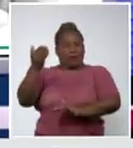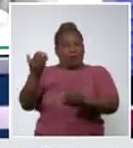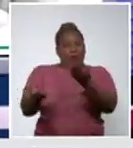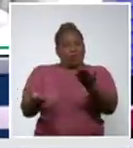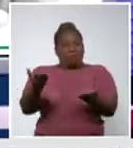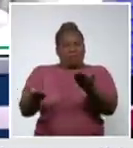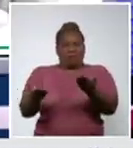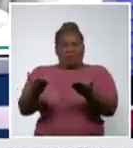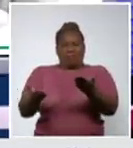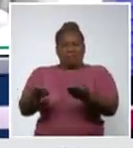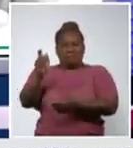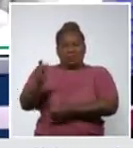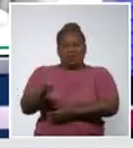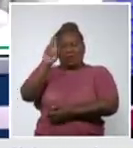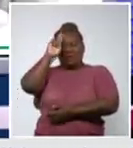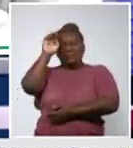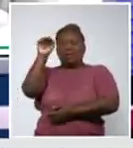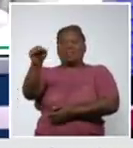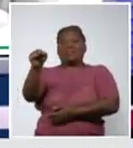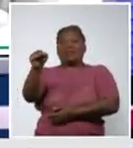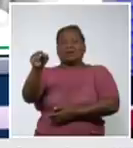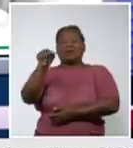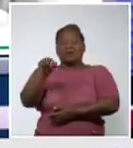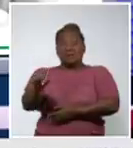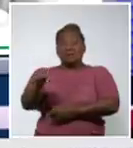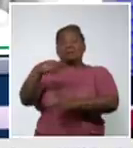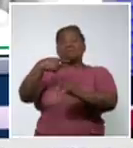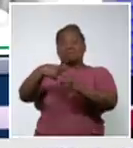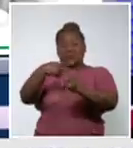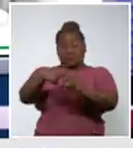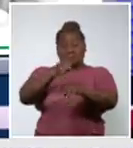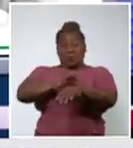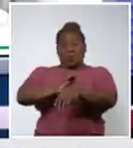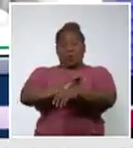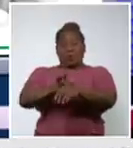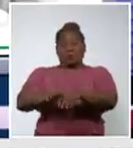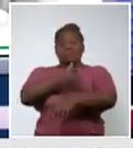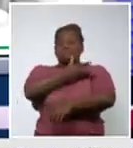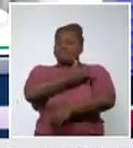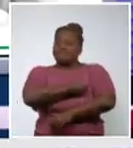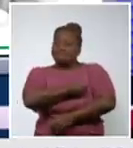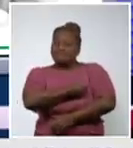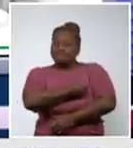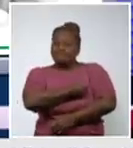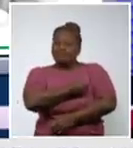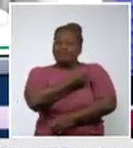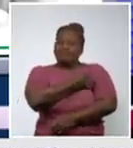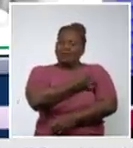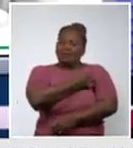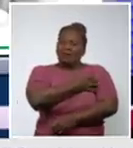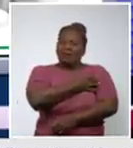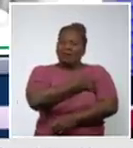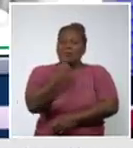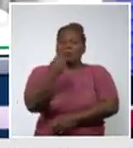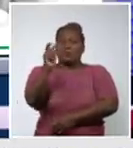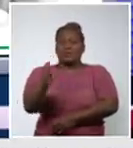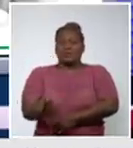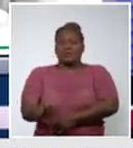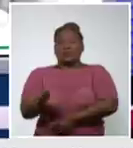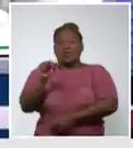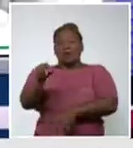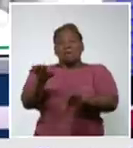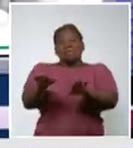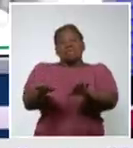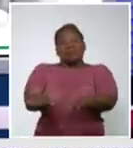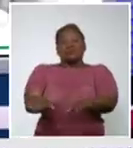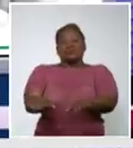personas que fueron infectadas con la COVID-19 y se lamenta el fallecimiento de una persona. Vamos a una pausa